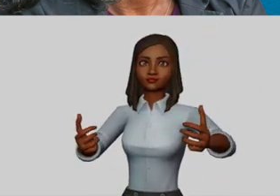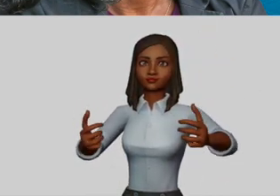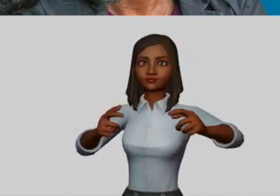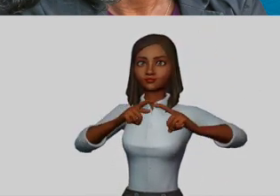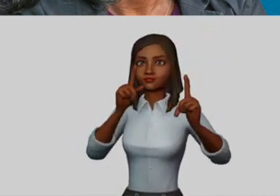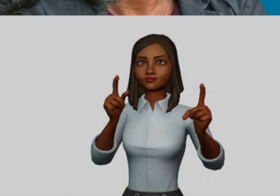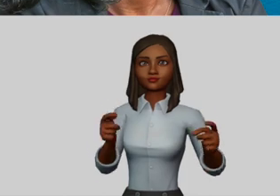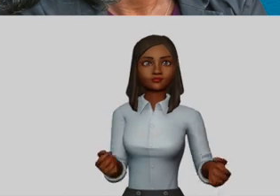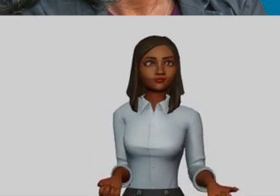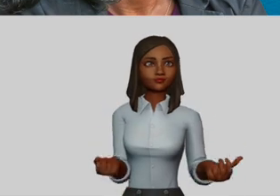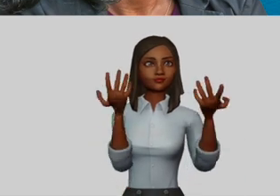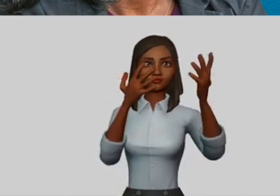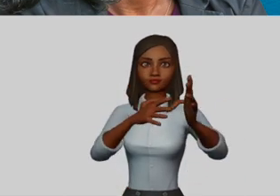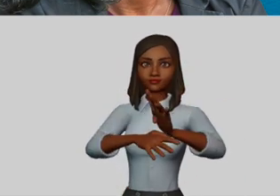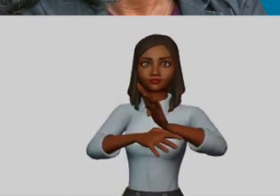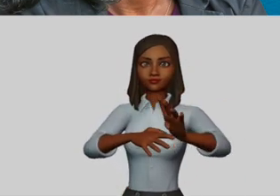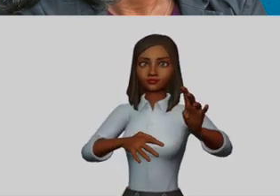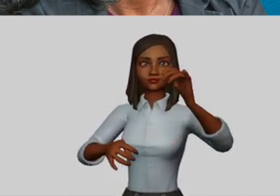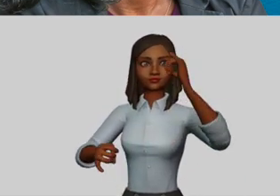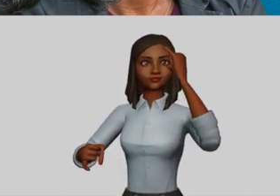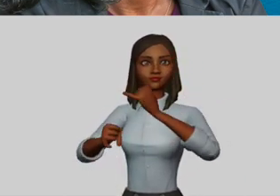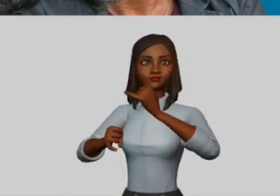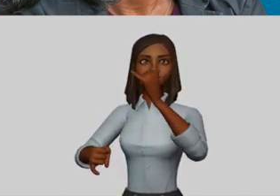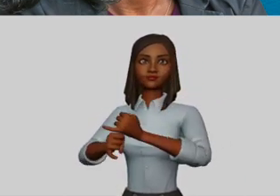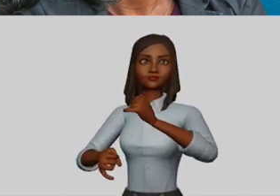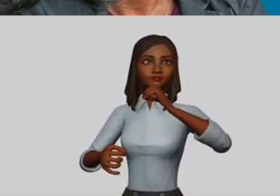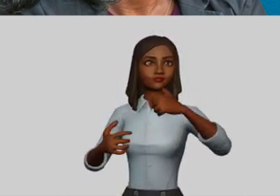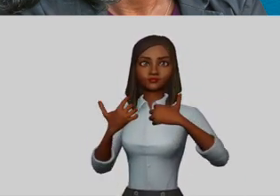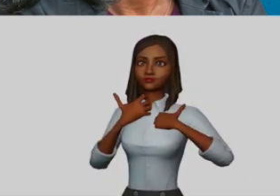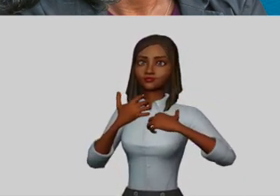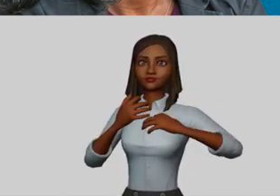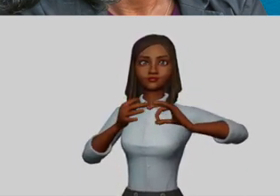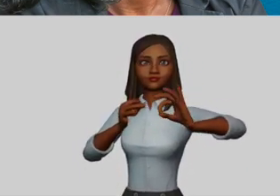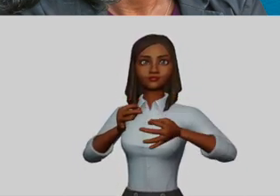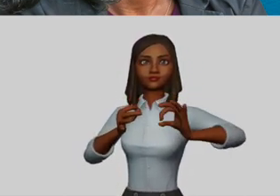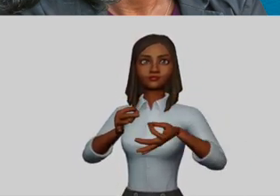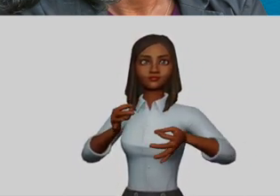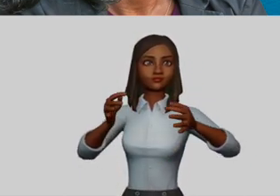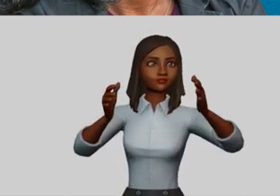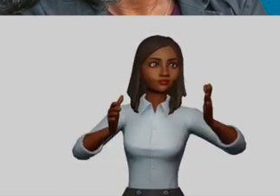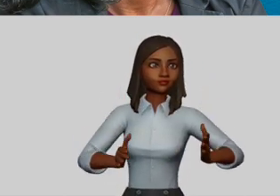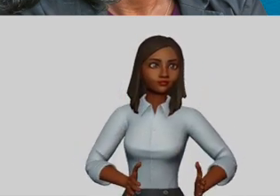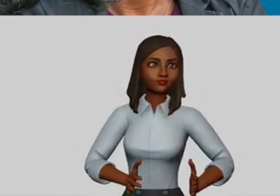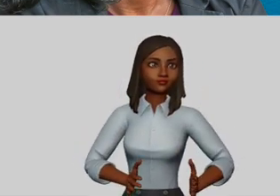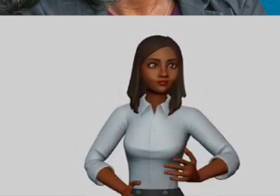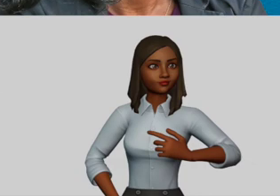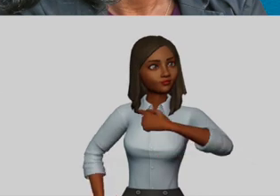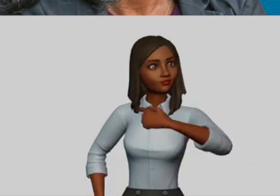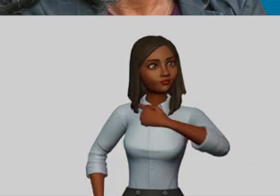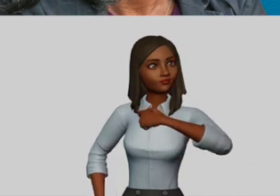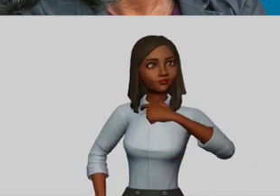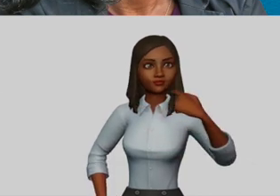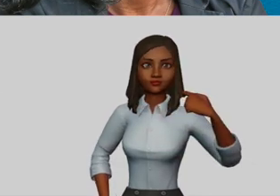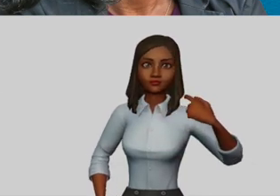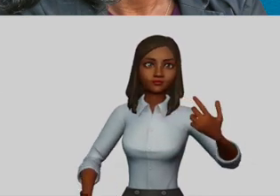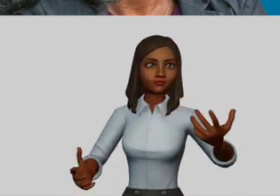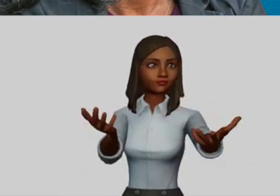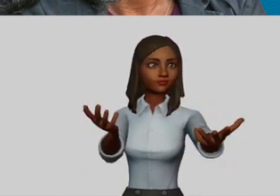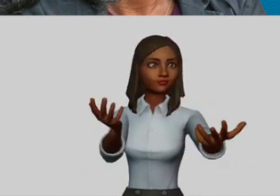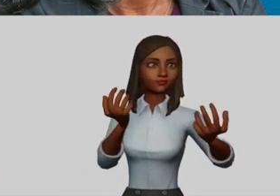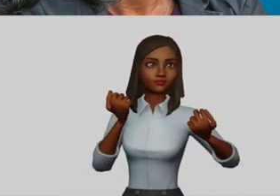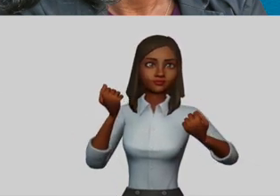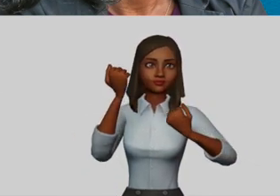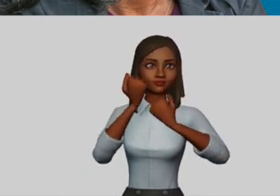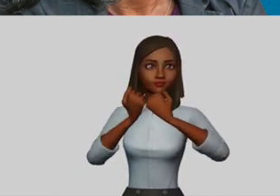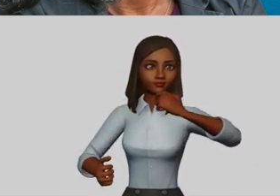que nosotros no podemos excusa todos los días. Uh-huh. Y queremos tener una solución ahora, porque esa comunidad no puede seguir